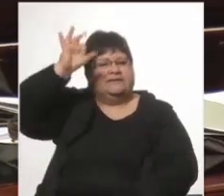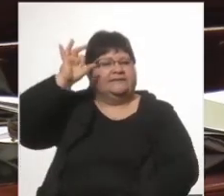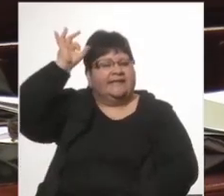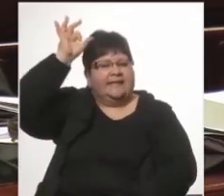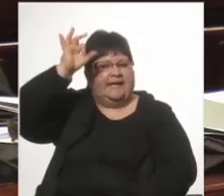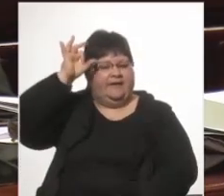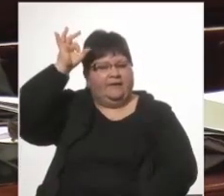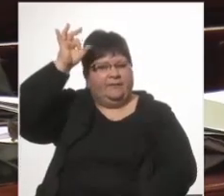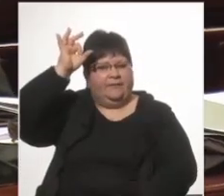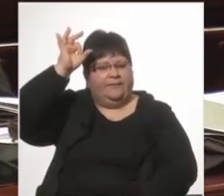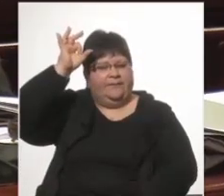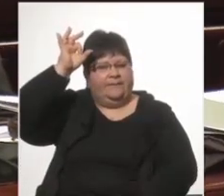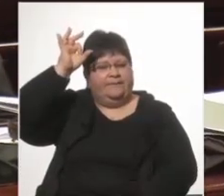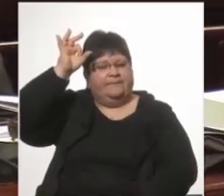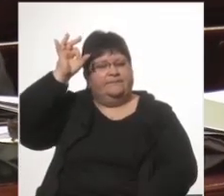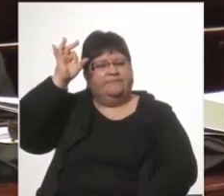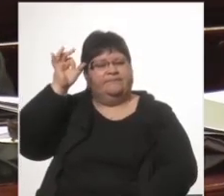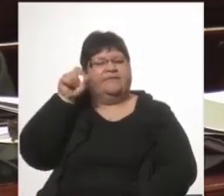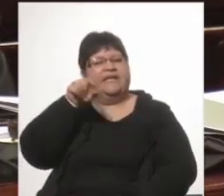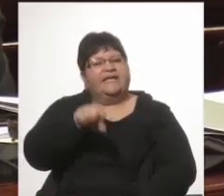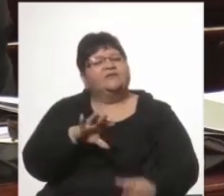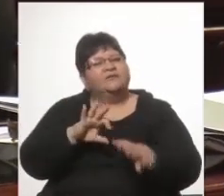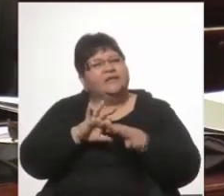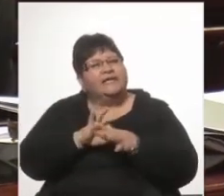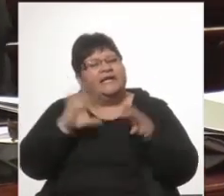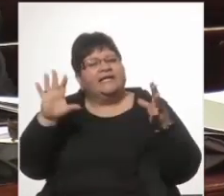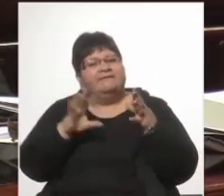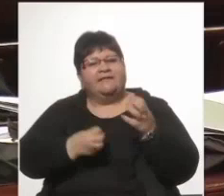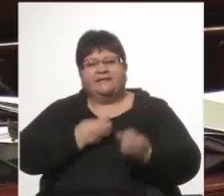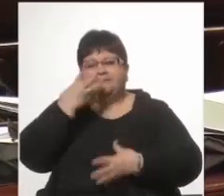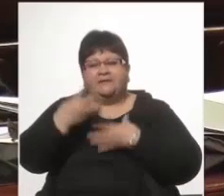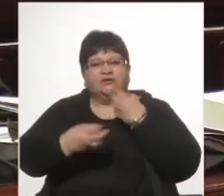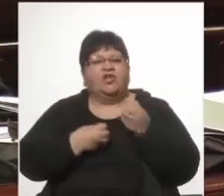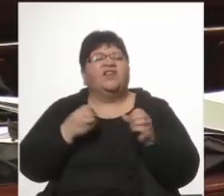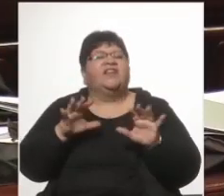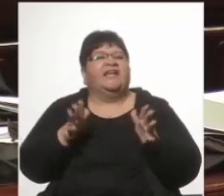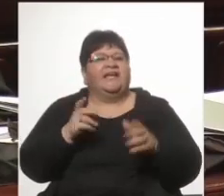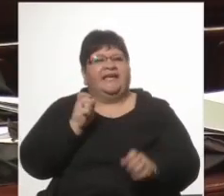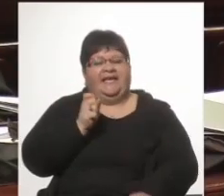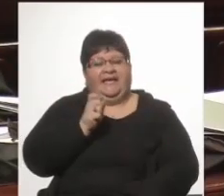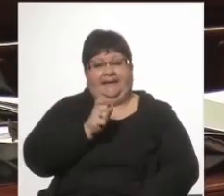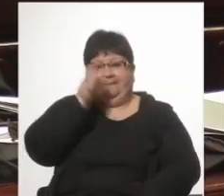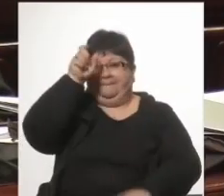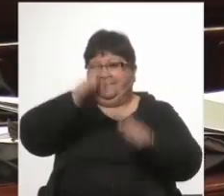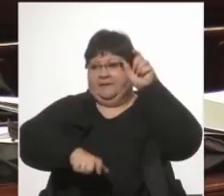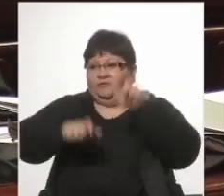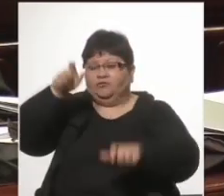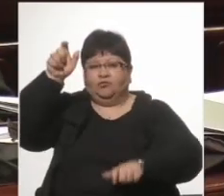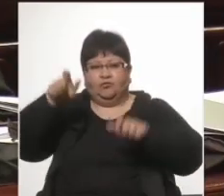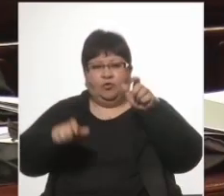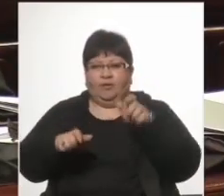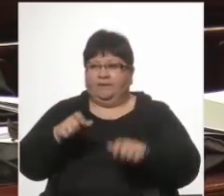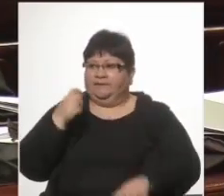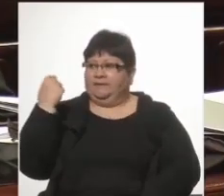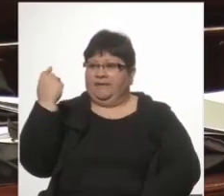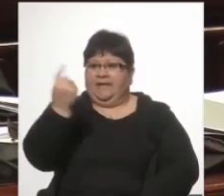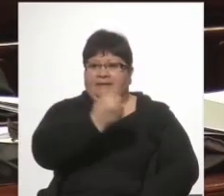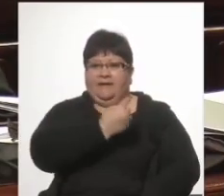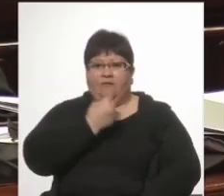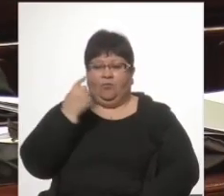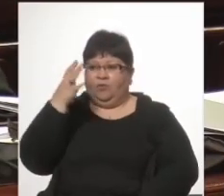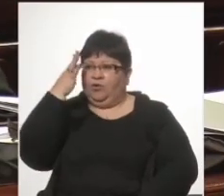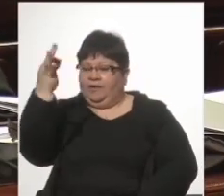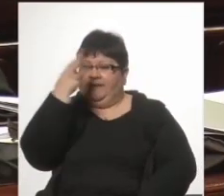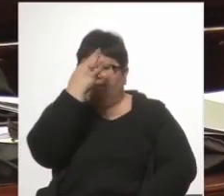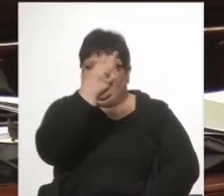Este principio tuitivo de la libre expresión de la soberanía popular, depositada en los diferentes miembros del Poder Legislativo,